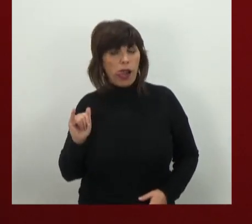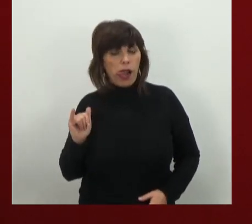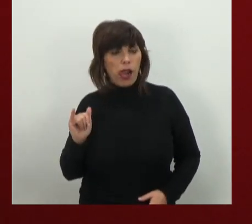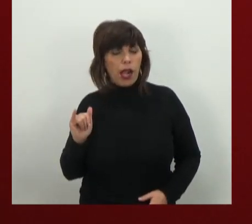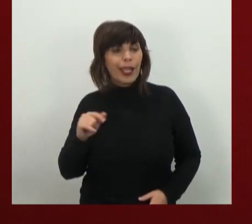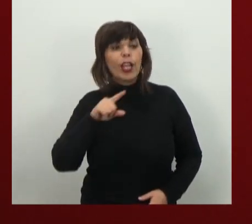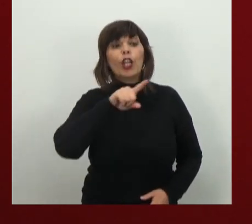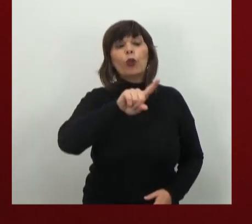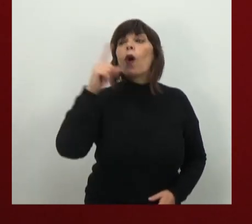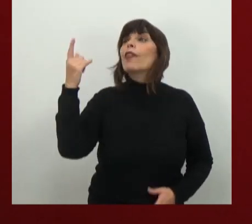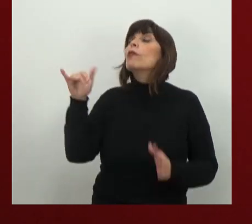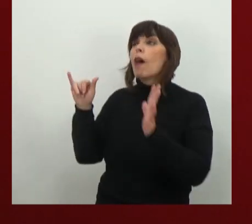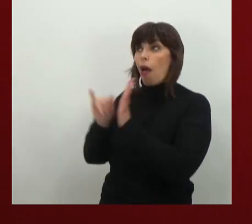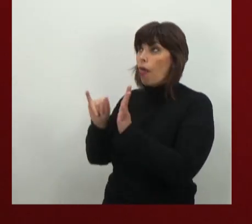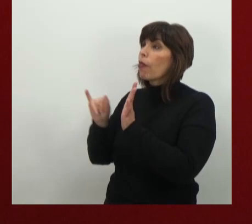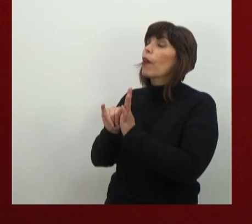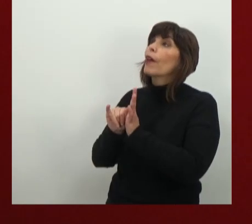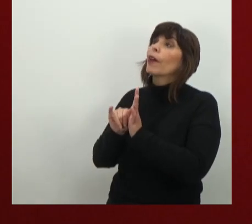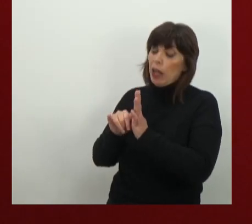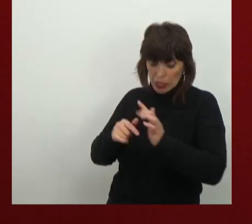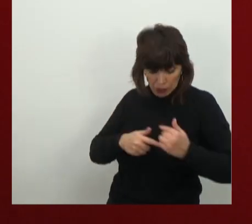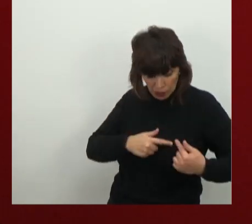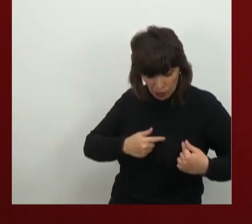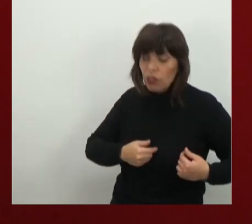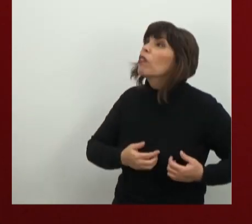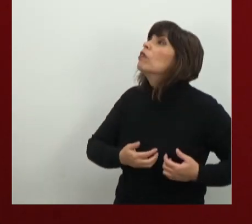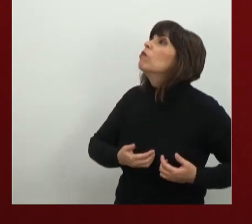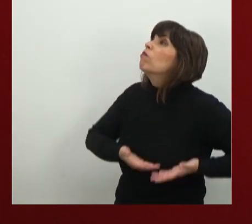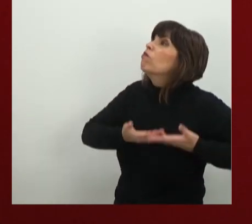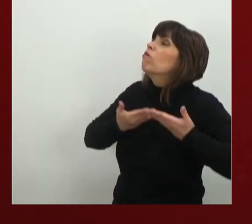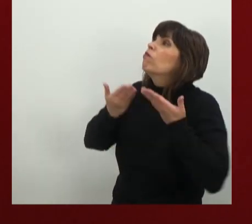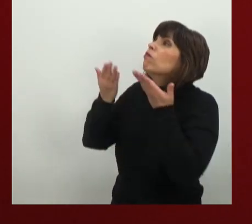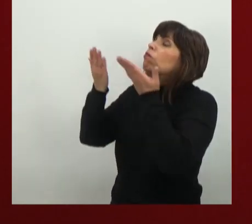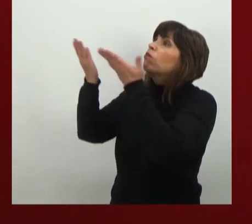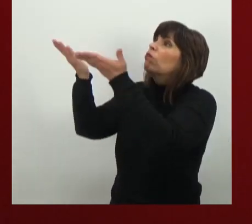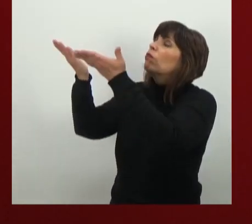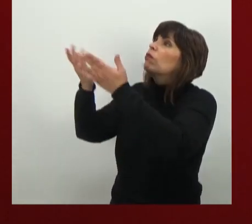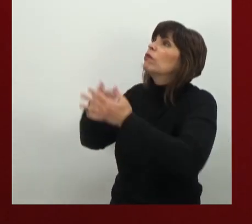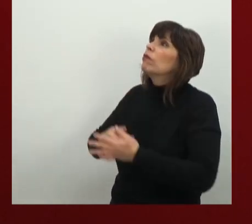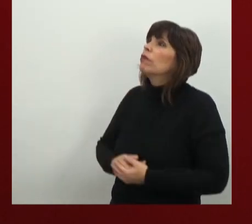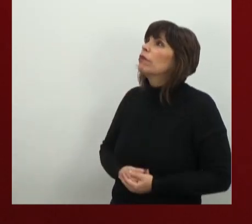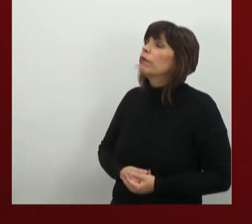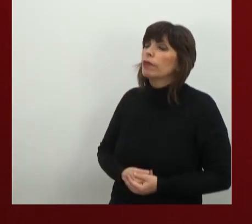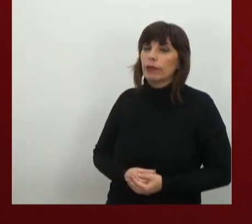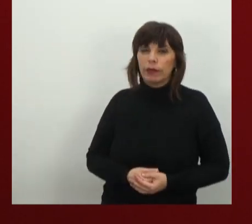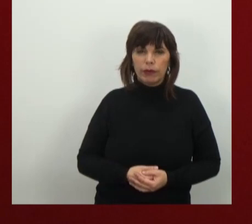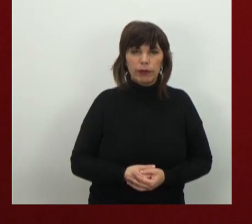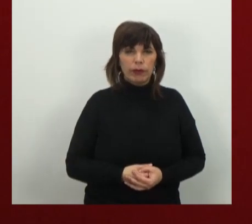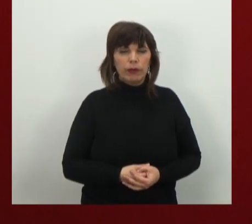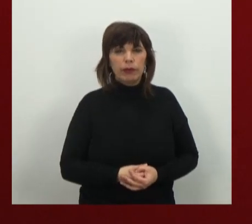uno se acerca, abre su corazón. O, como dice la